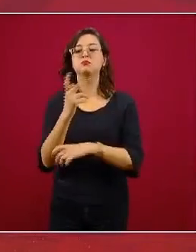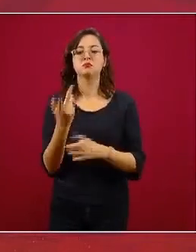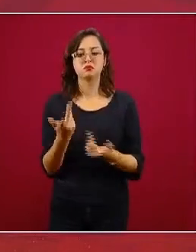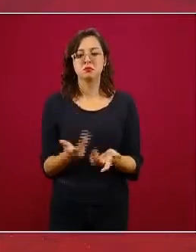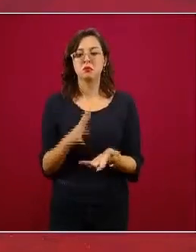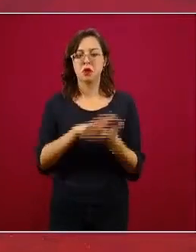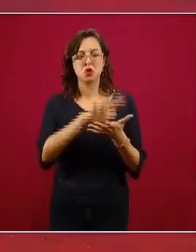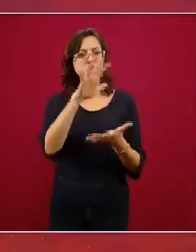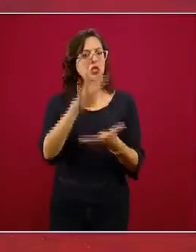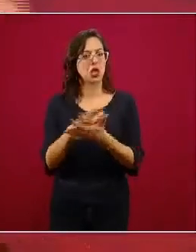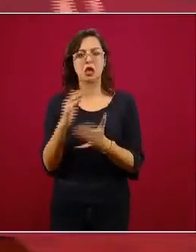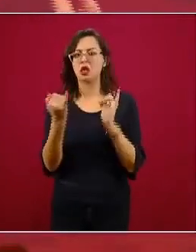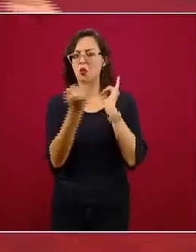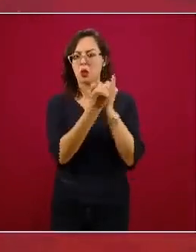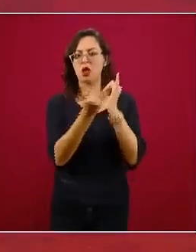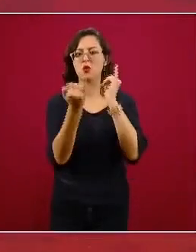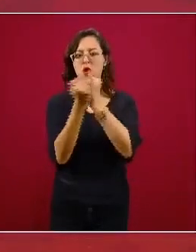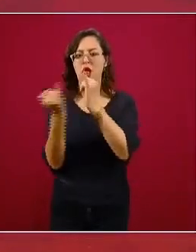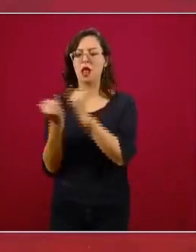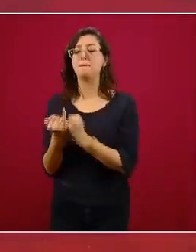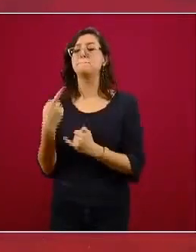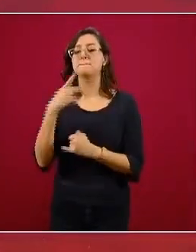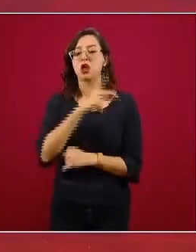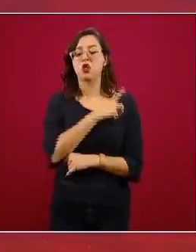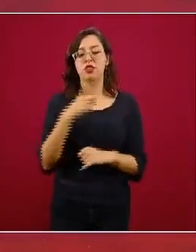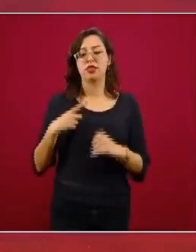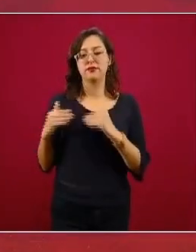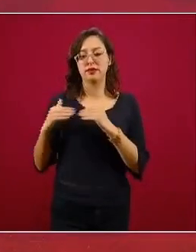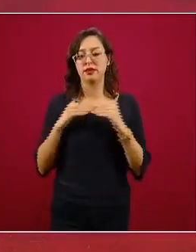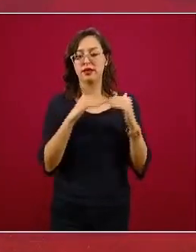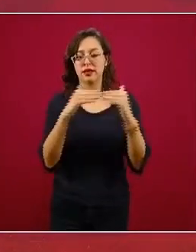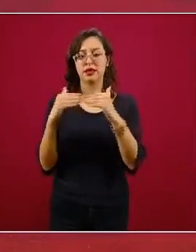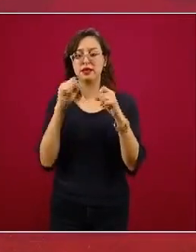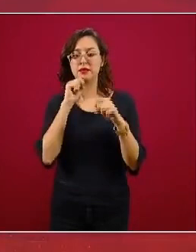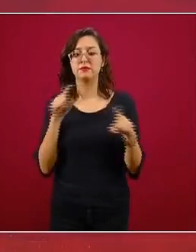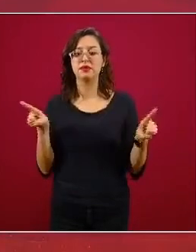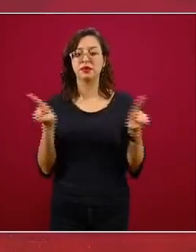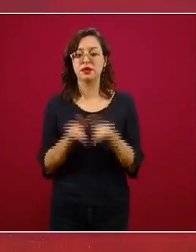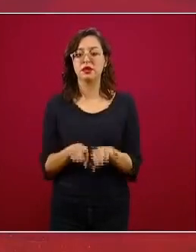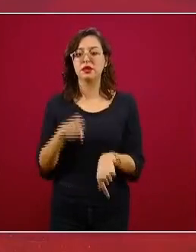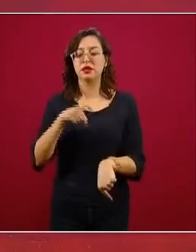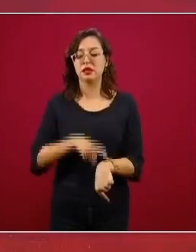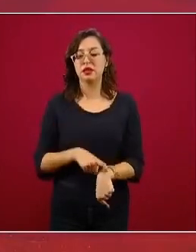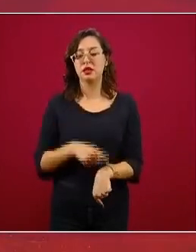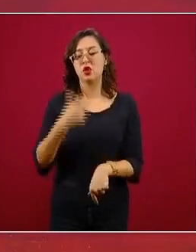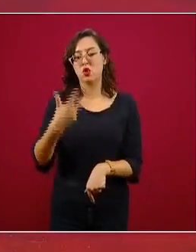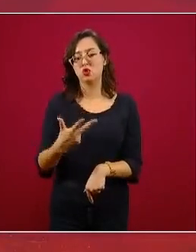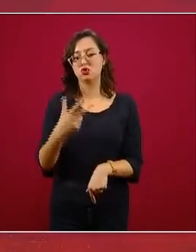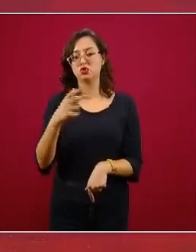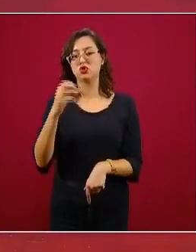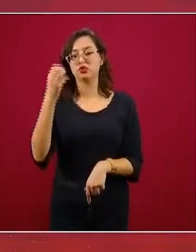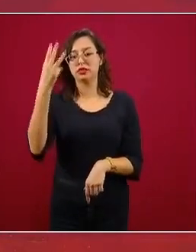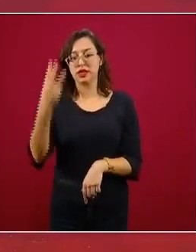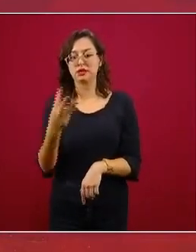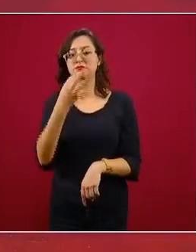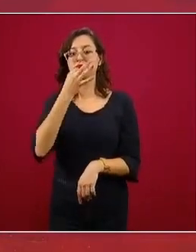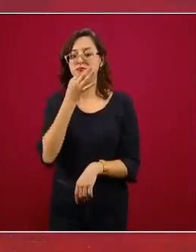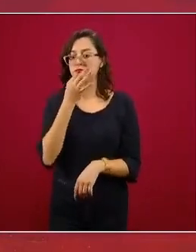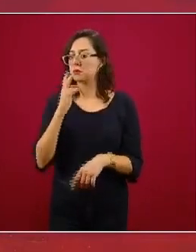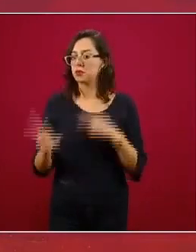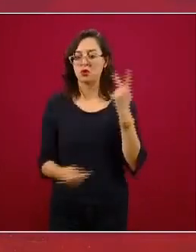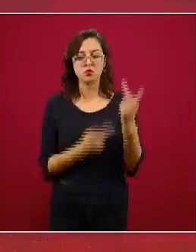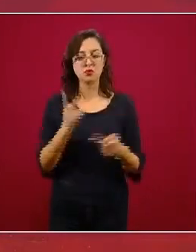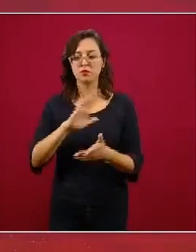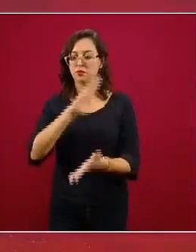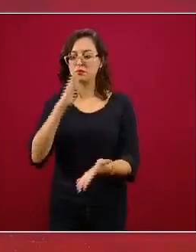todos tienen algo parecido, pero hay que armonizarlo en una sola metodología nacional. 2003, ya no nos da tiempo de tomar